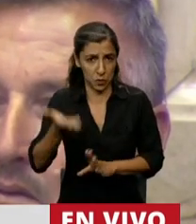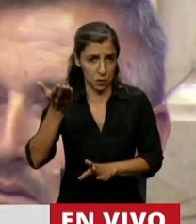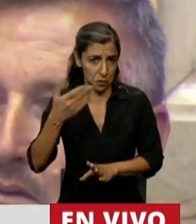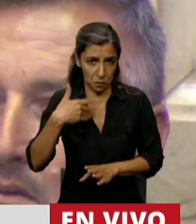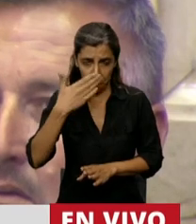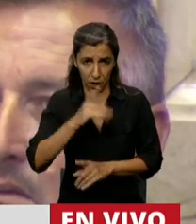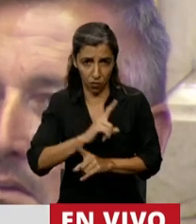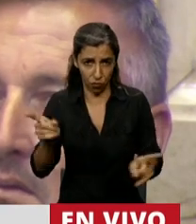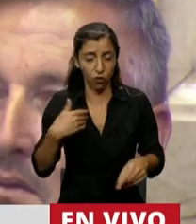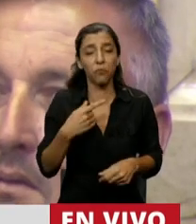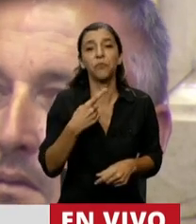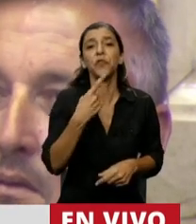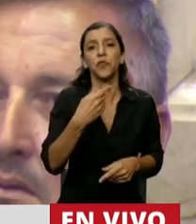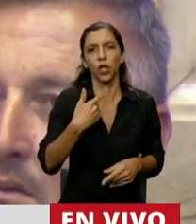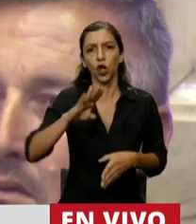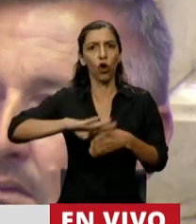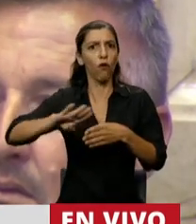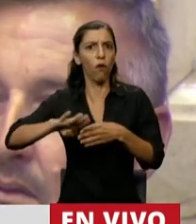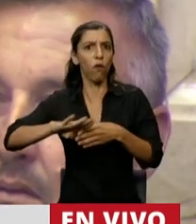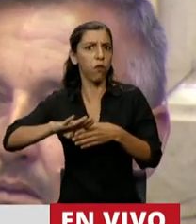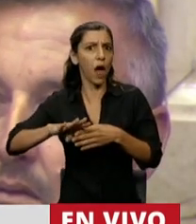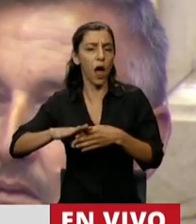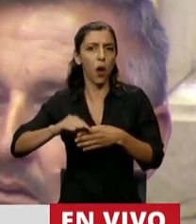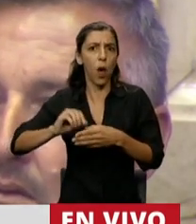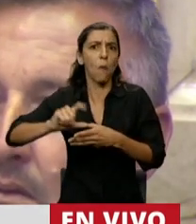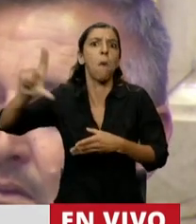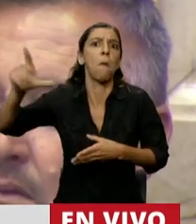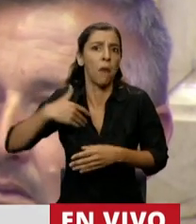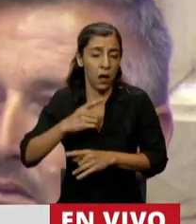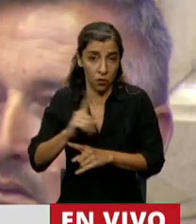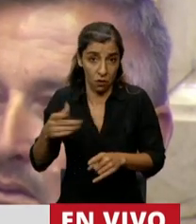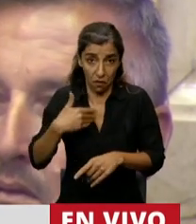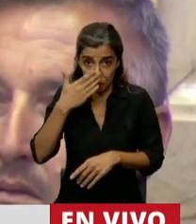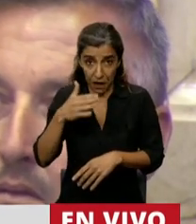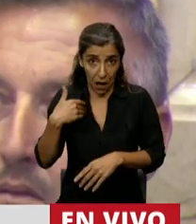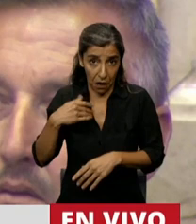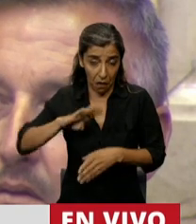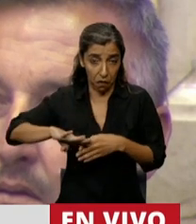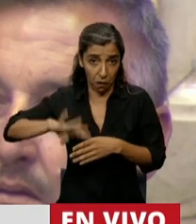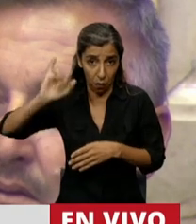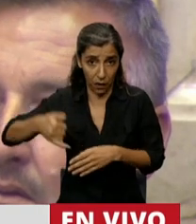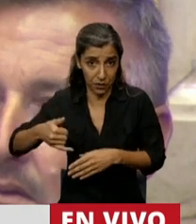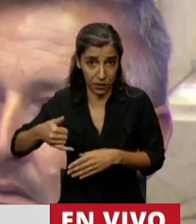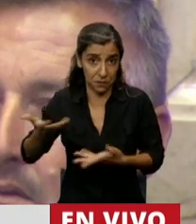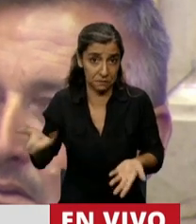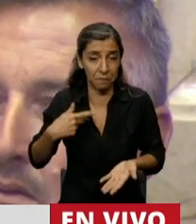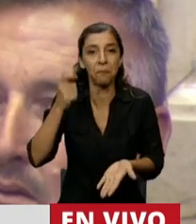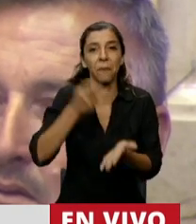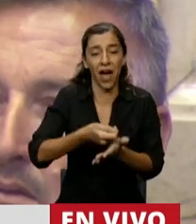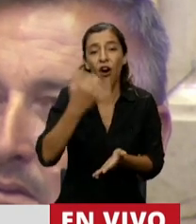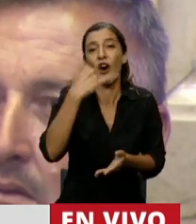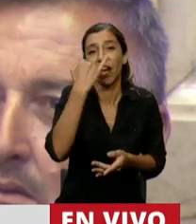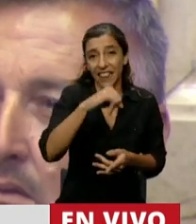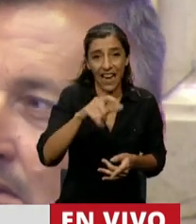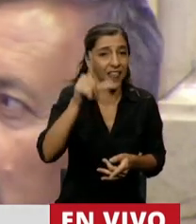iba a endeudar para atender la cuestión de los jubilados. ¿Y qué dice la realidad? Que pagó intereses de la LELIC